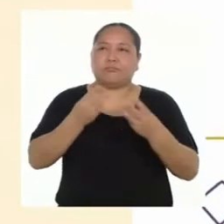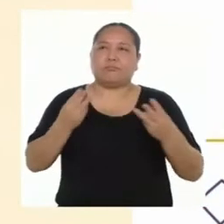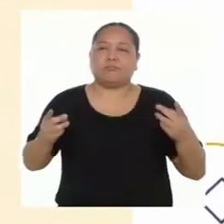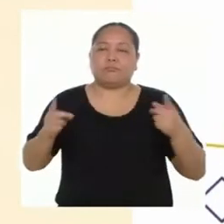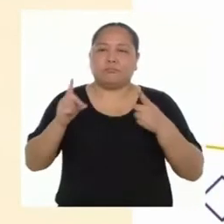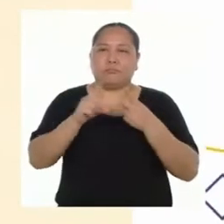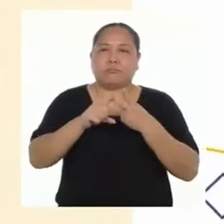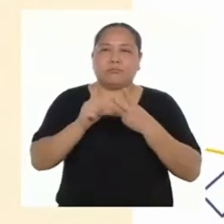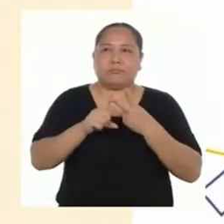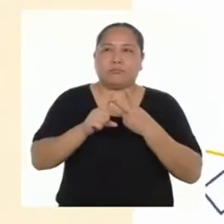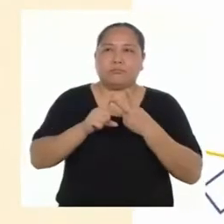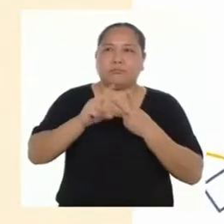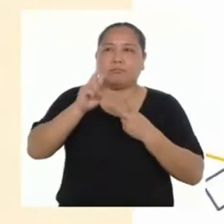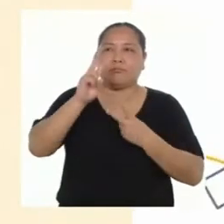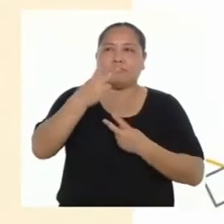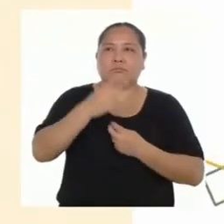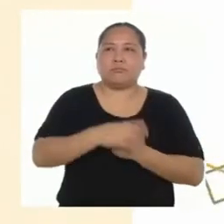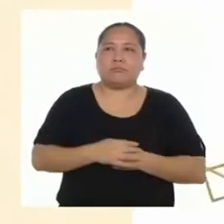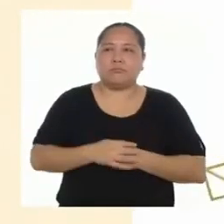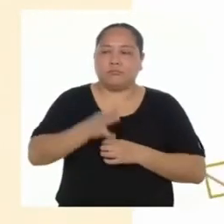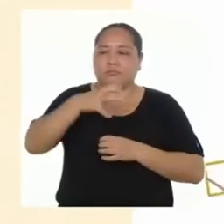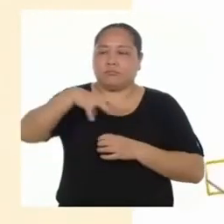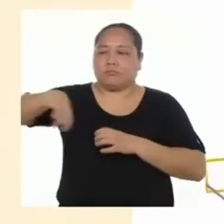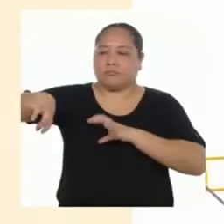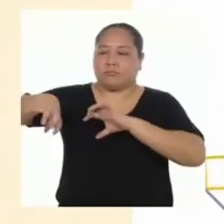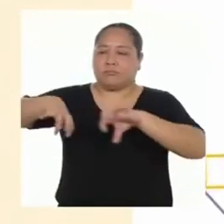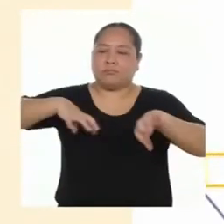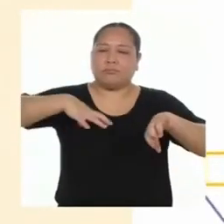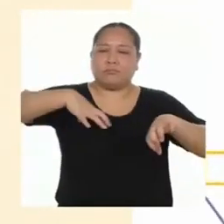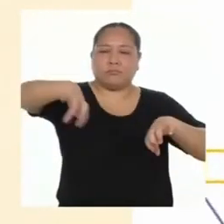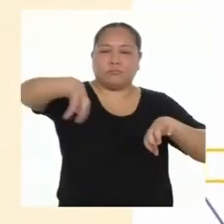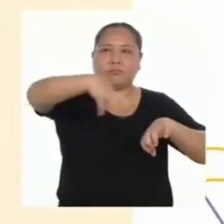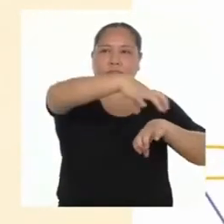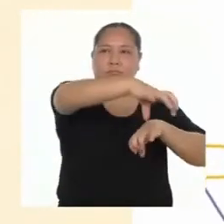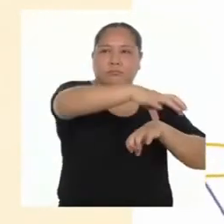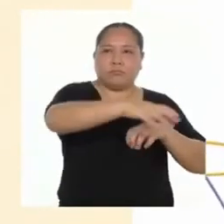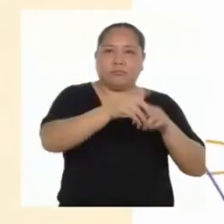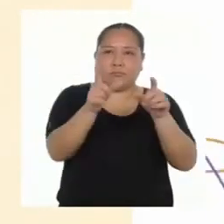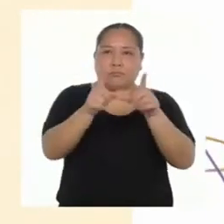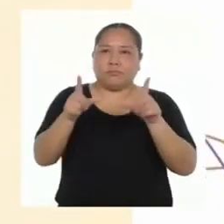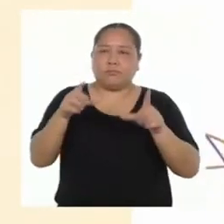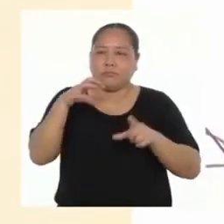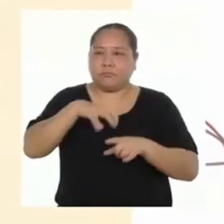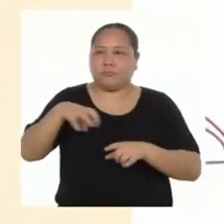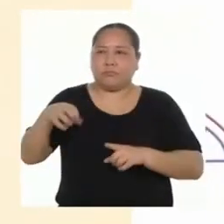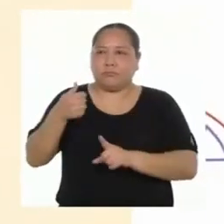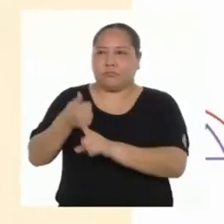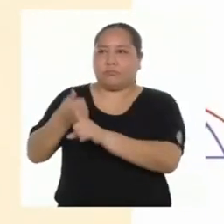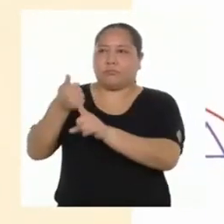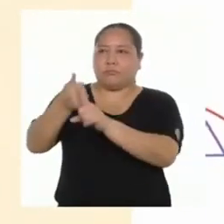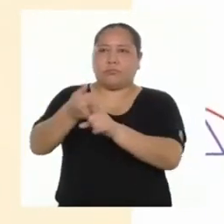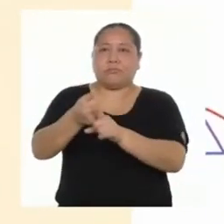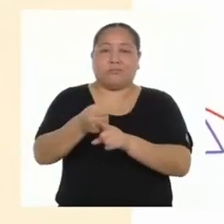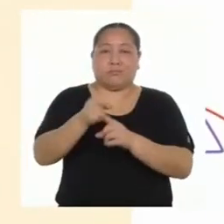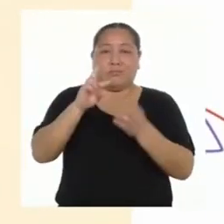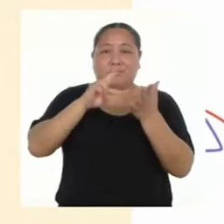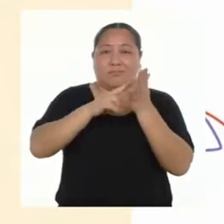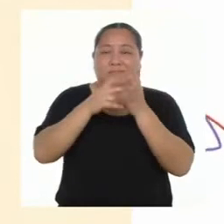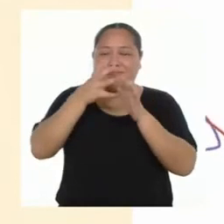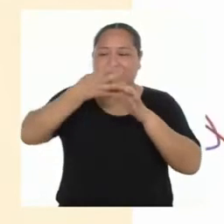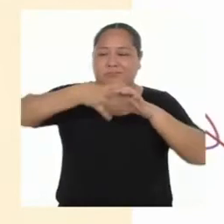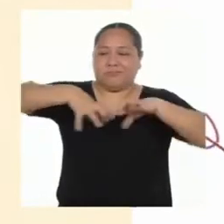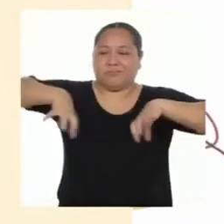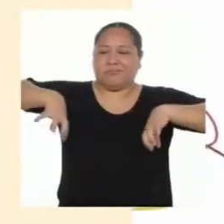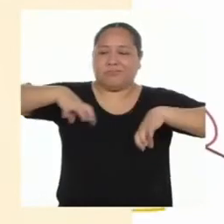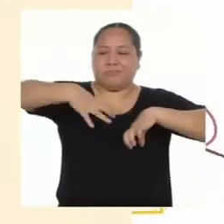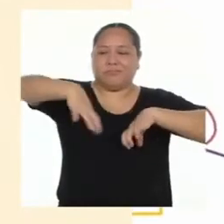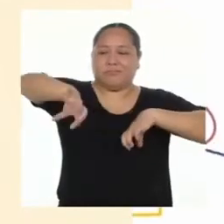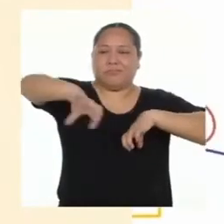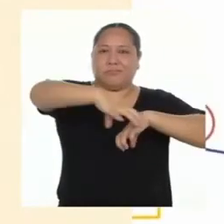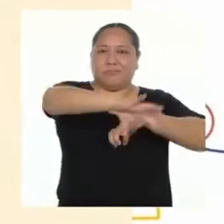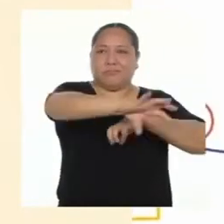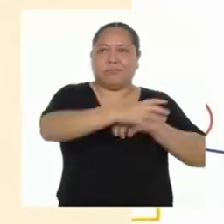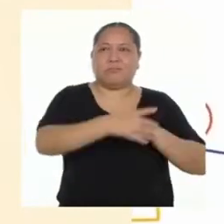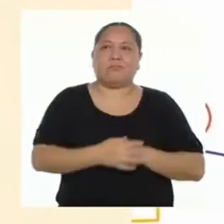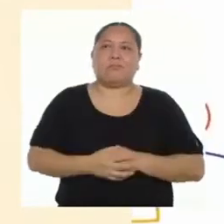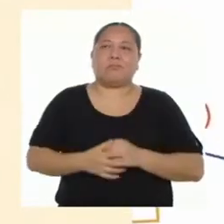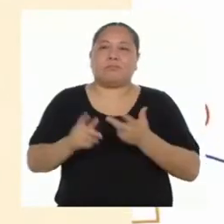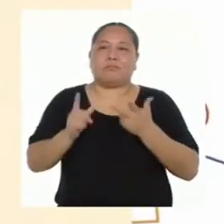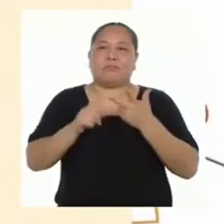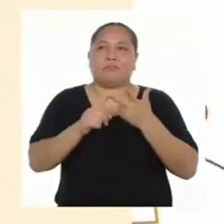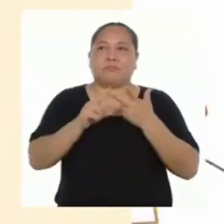2. Segregación de los residuos sólidos en la fuente, es decir, separación de los residuos.